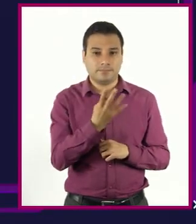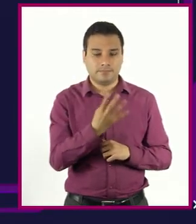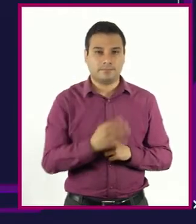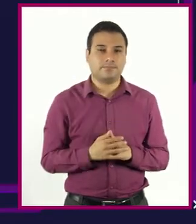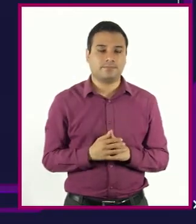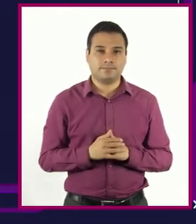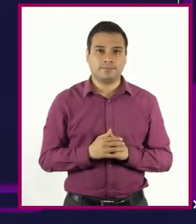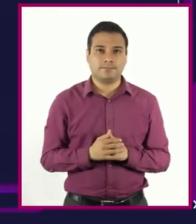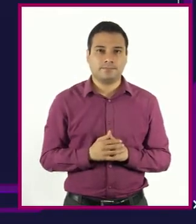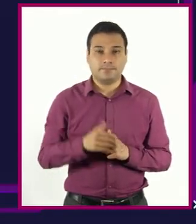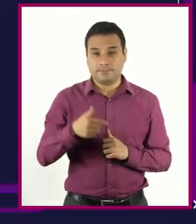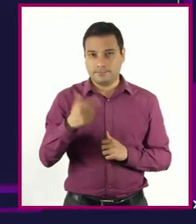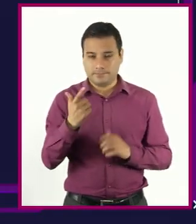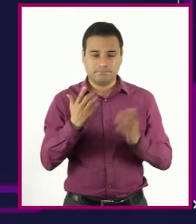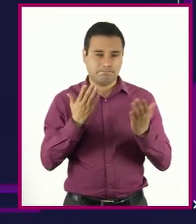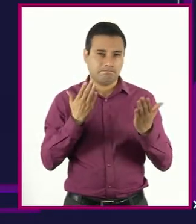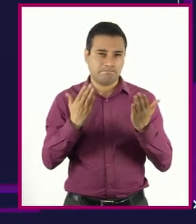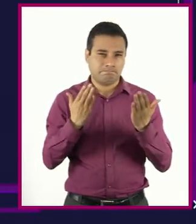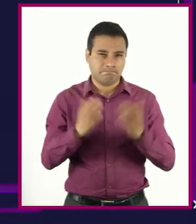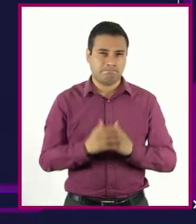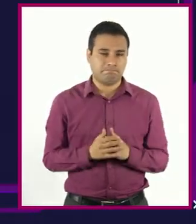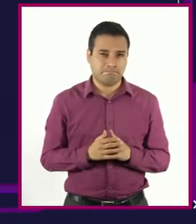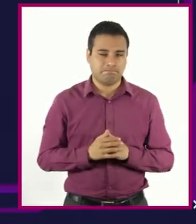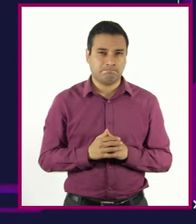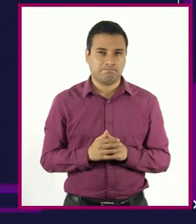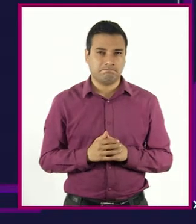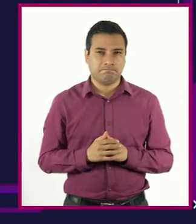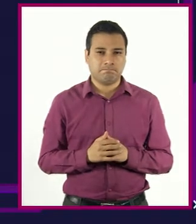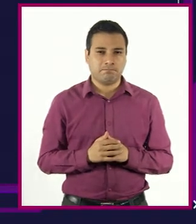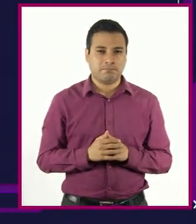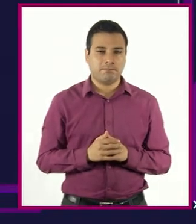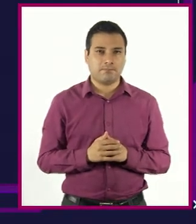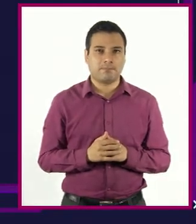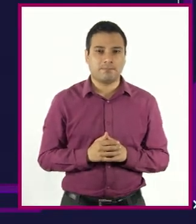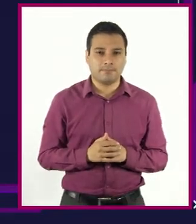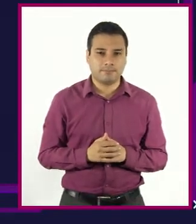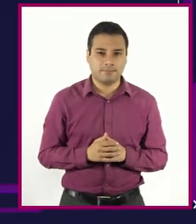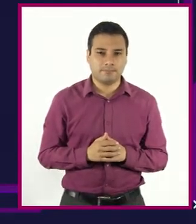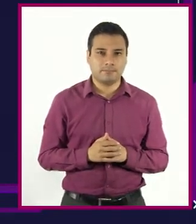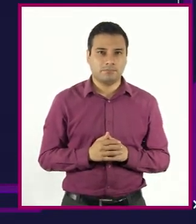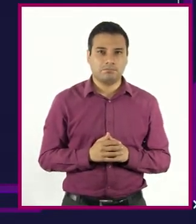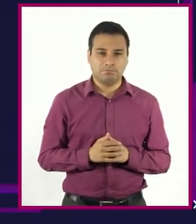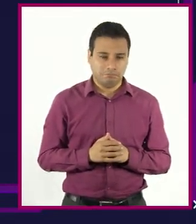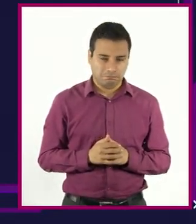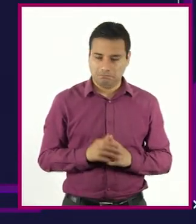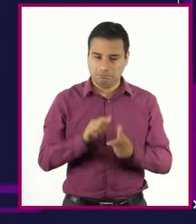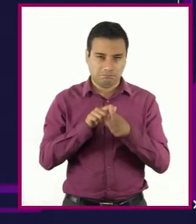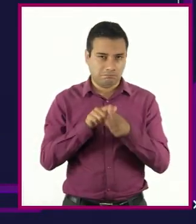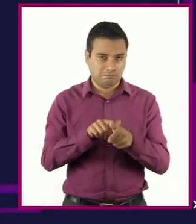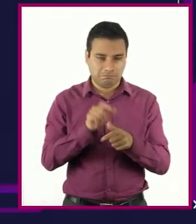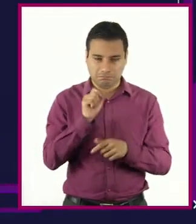se compara con el 12, que al no ser mayor, se pasa al siguiente número.